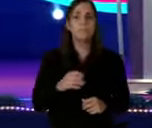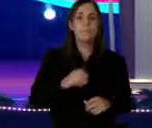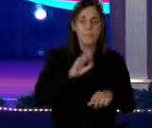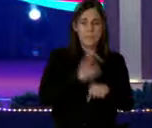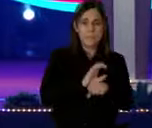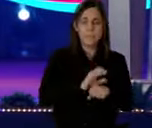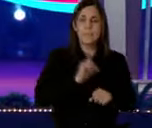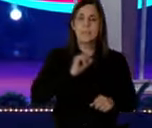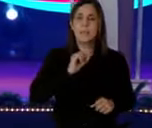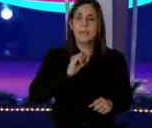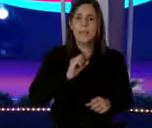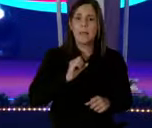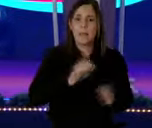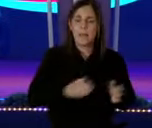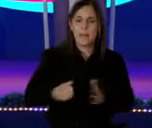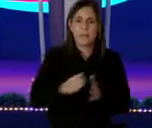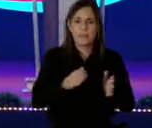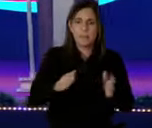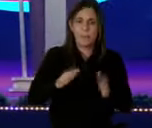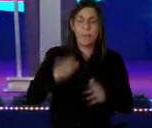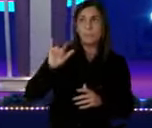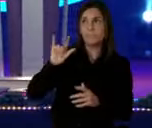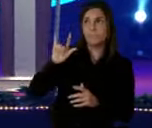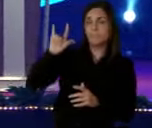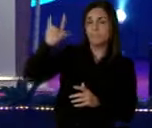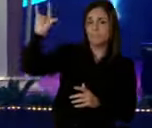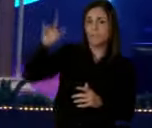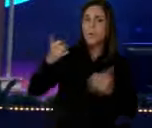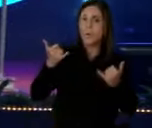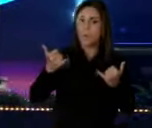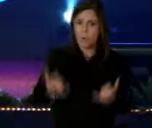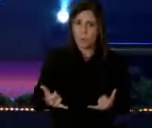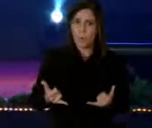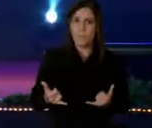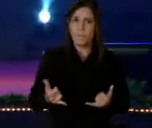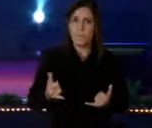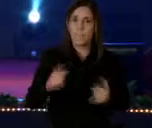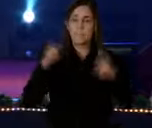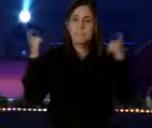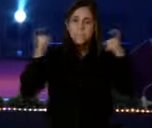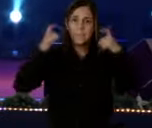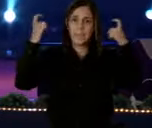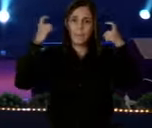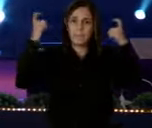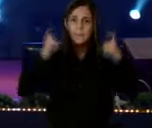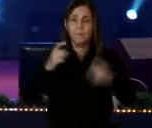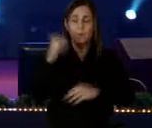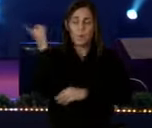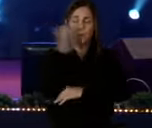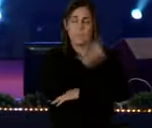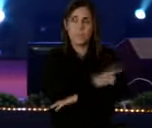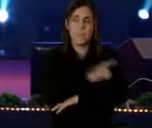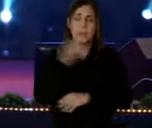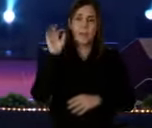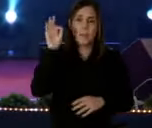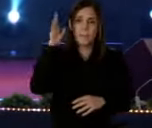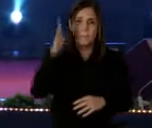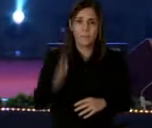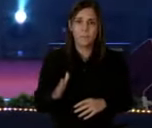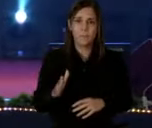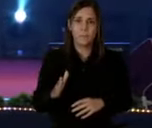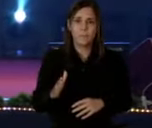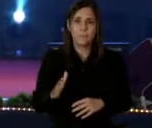en Luisiana, que hoy se le está celebrando el Día de Apreciación Pastoral allá, y ya le enviamos nuestro saludo. Anoche pudimos hablar